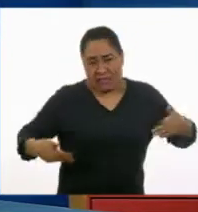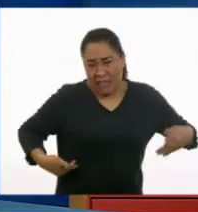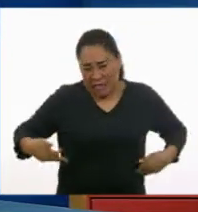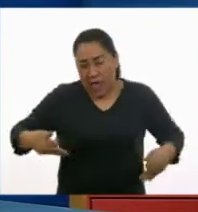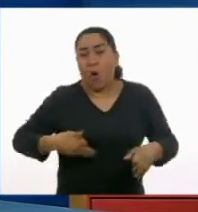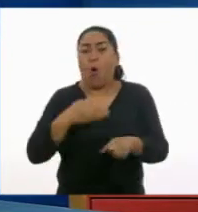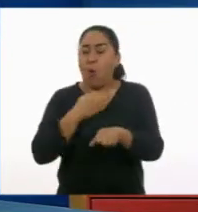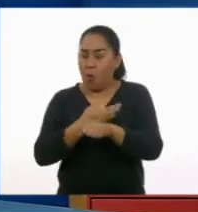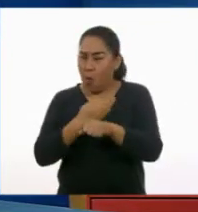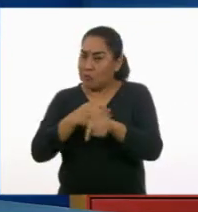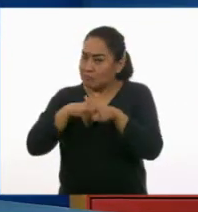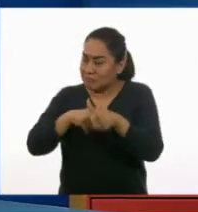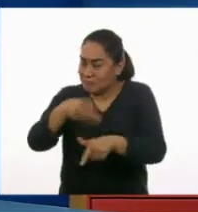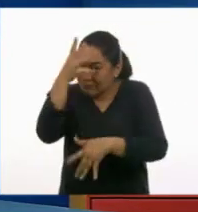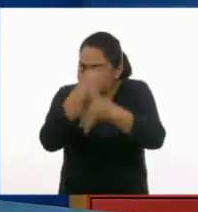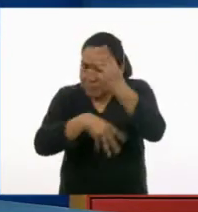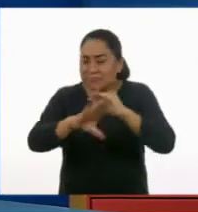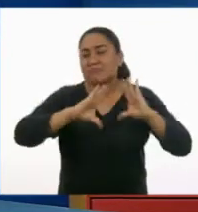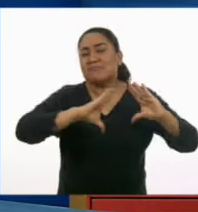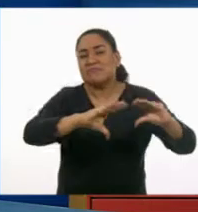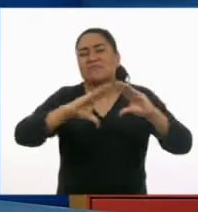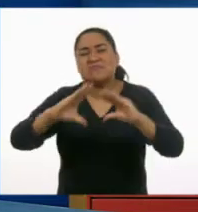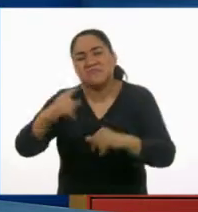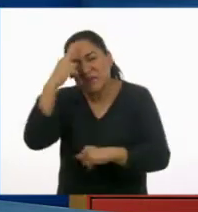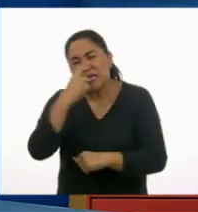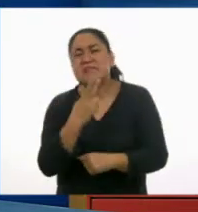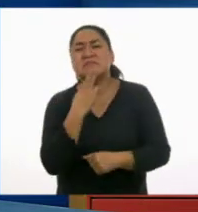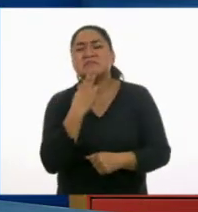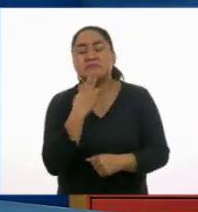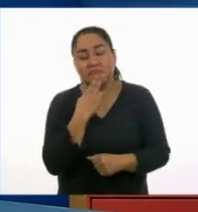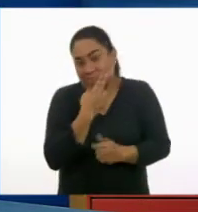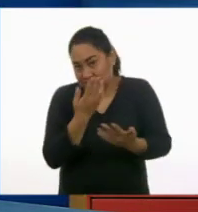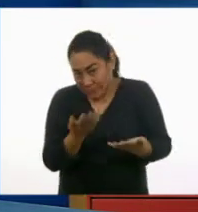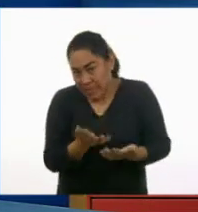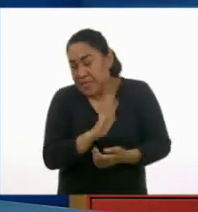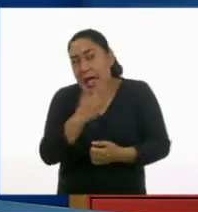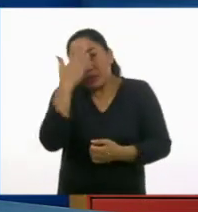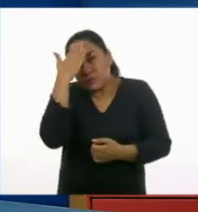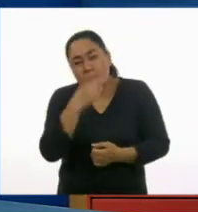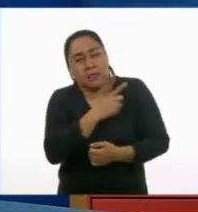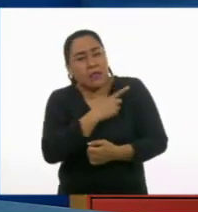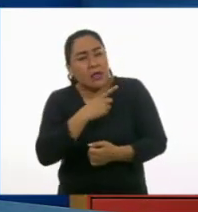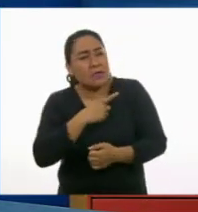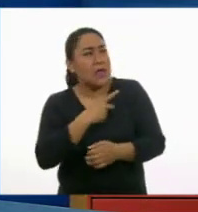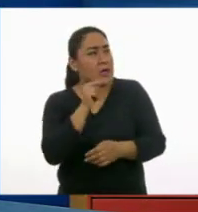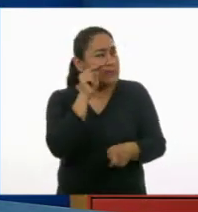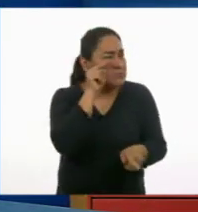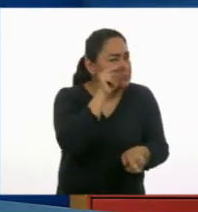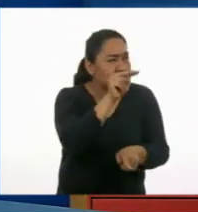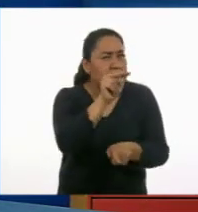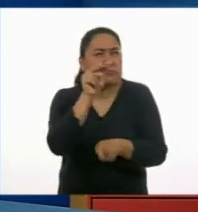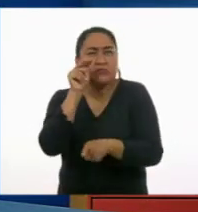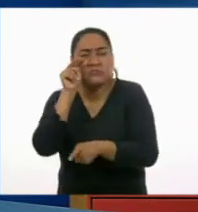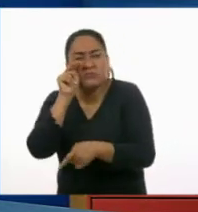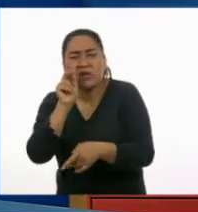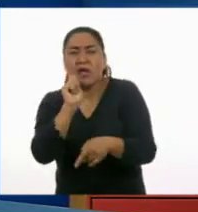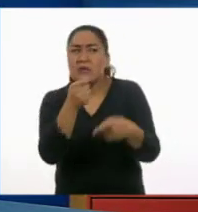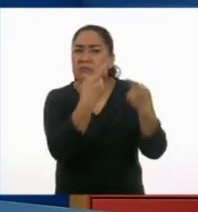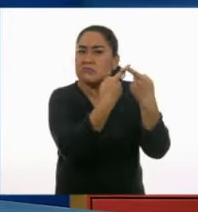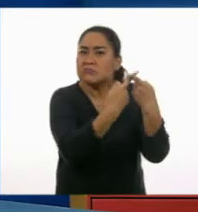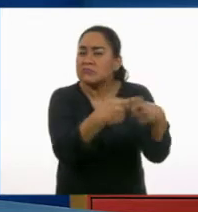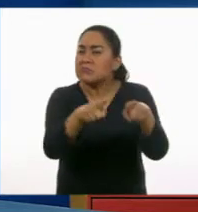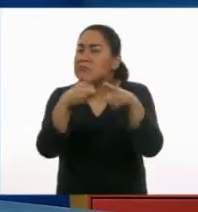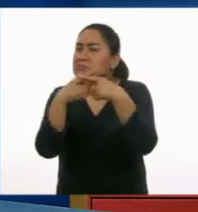nuestro aprendizaje esperado, que es, pues ya sabemos que tenemos que explorar cómo distinguir cómo es